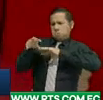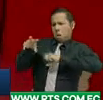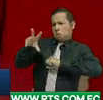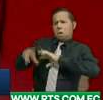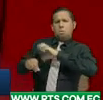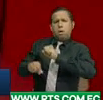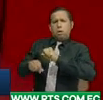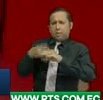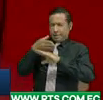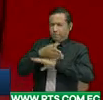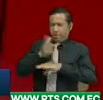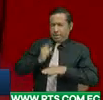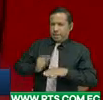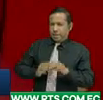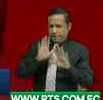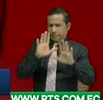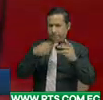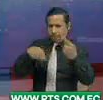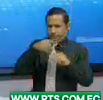pendiente.